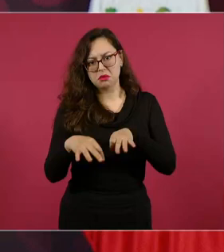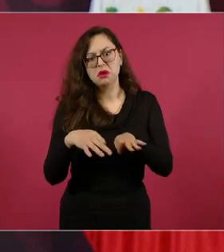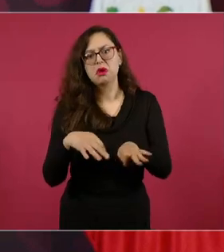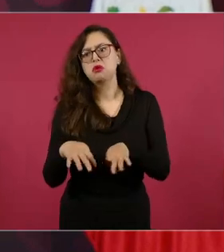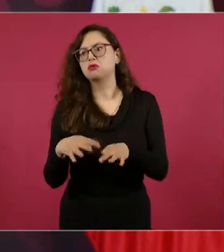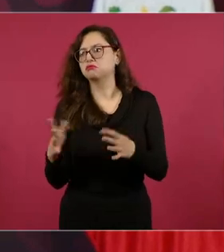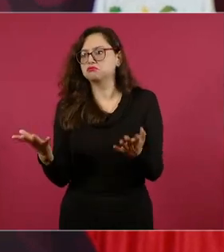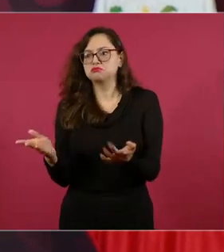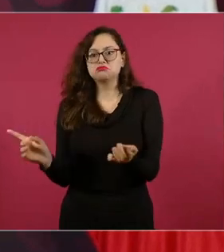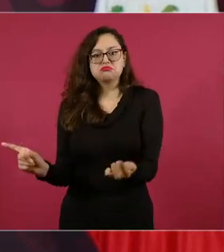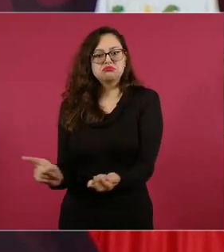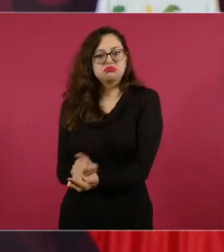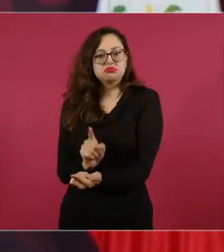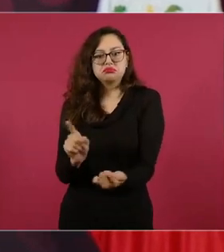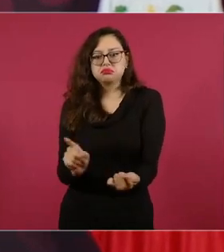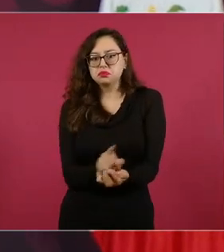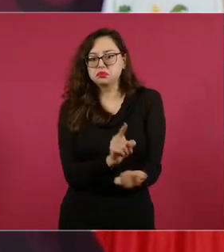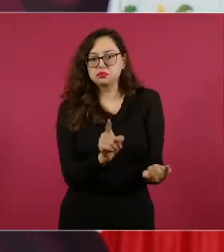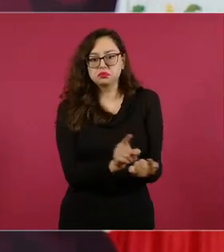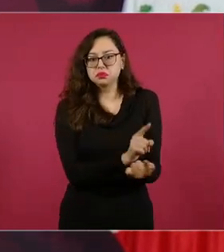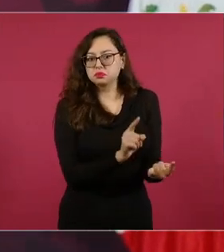con niños